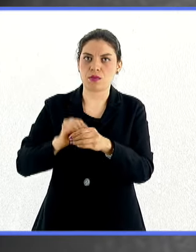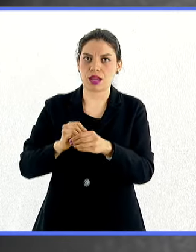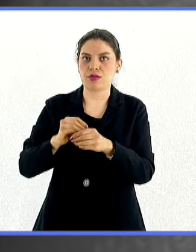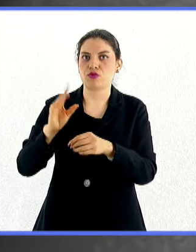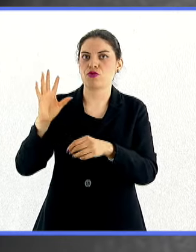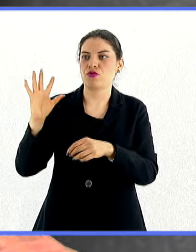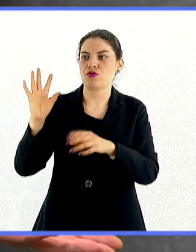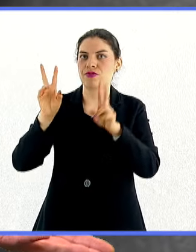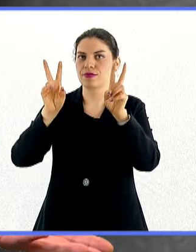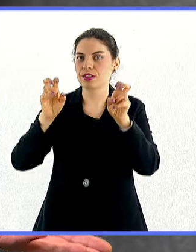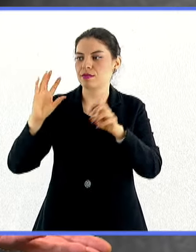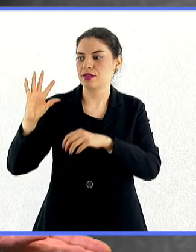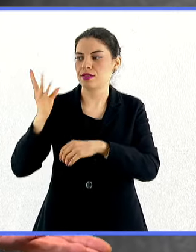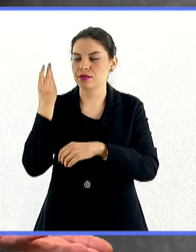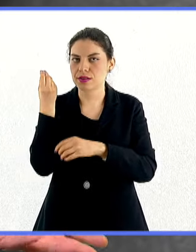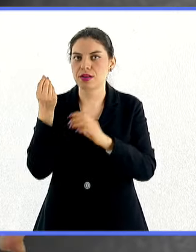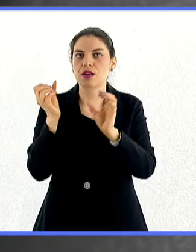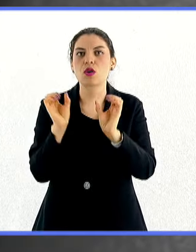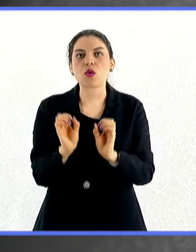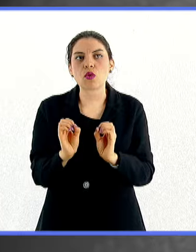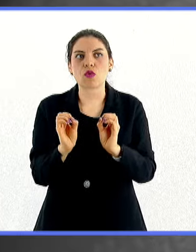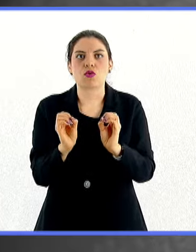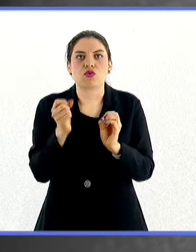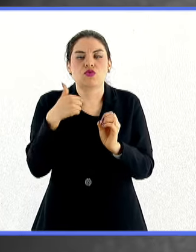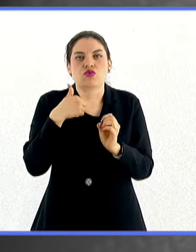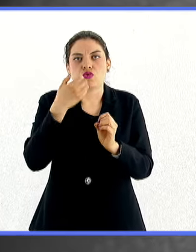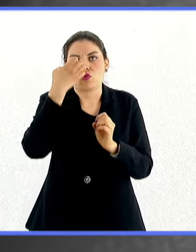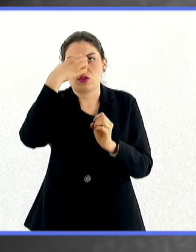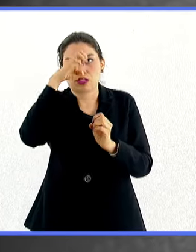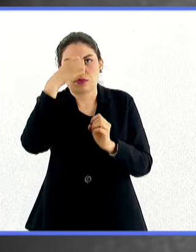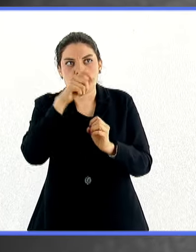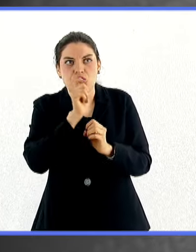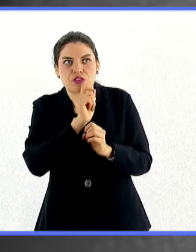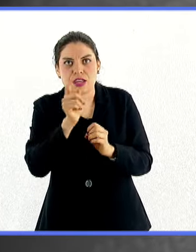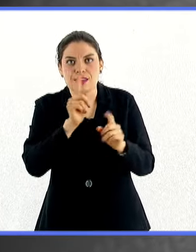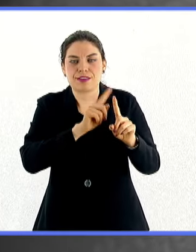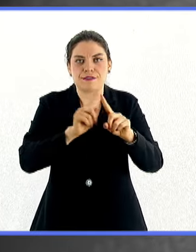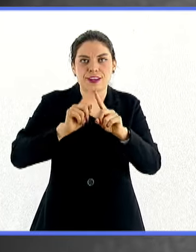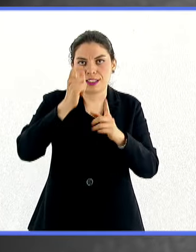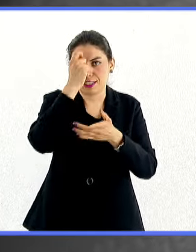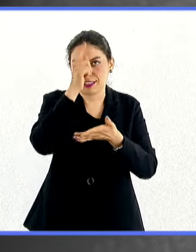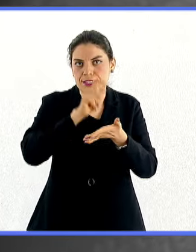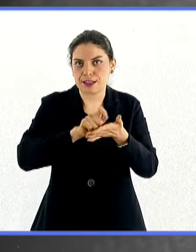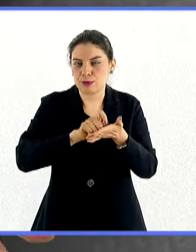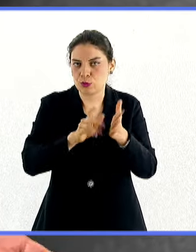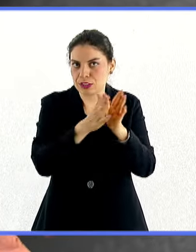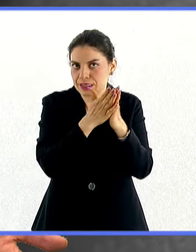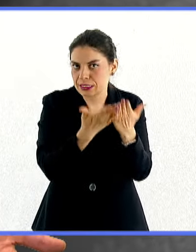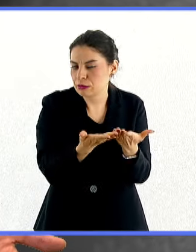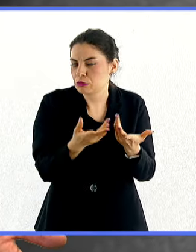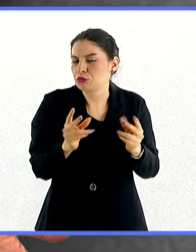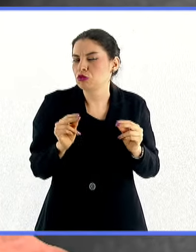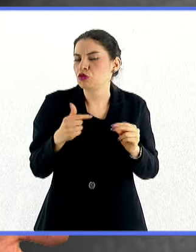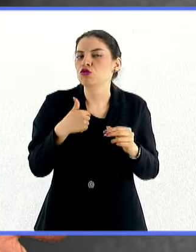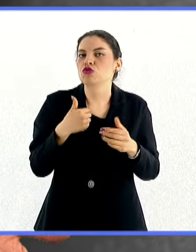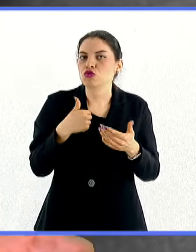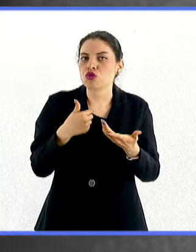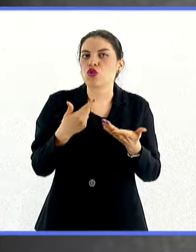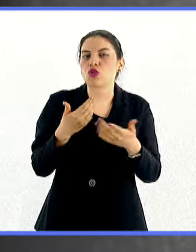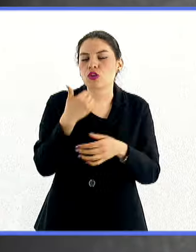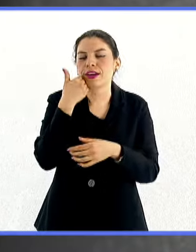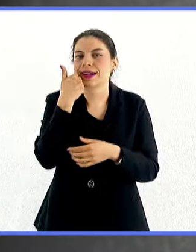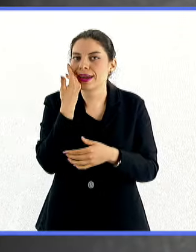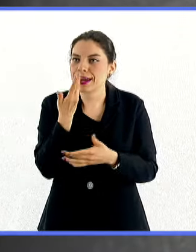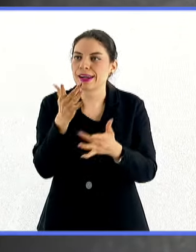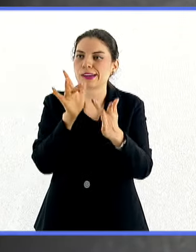o incluso en muchos de los autores literarios que yo abordo, pues he tratado de hacer conexiones que nadie más había hecho